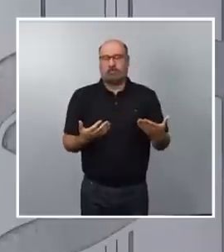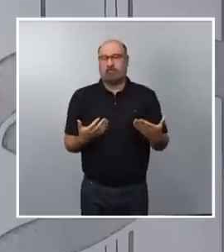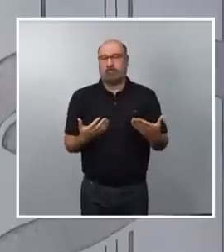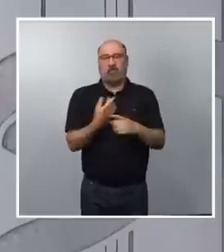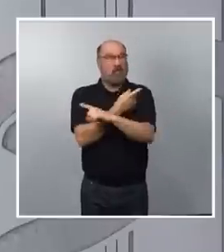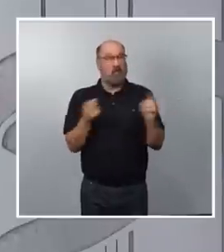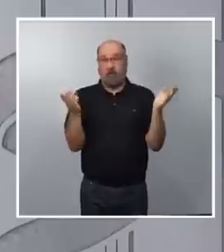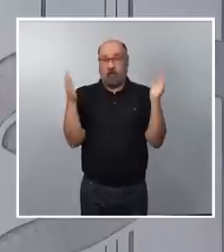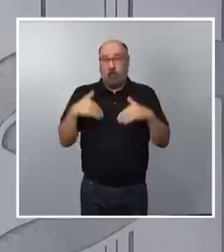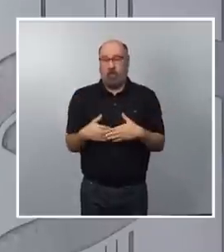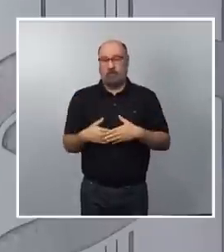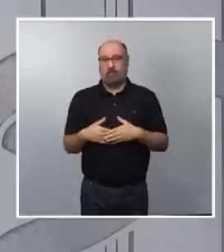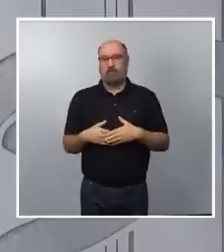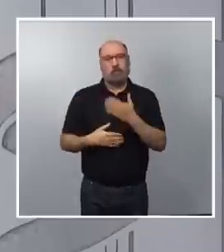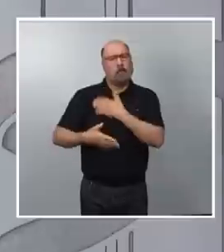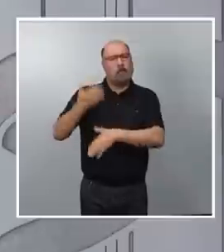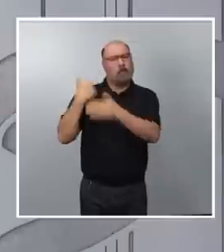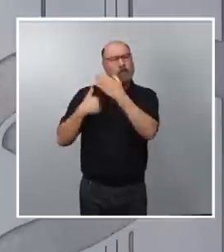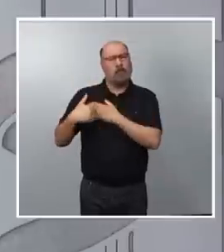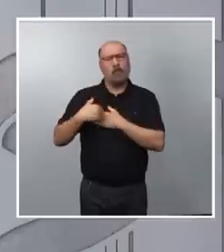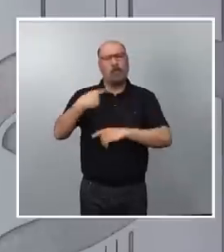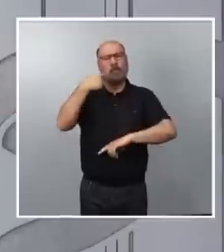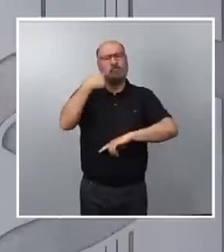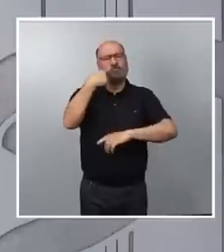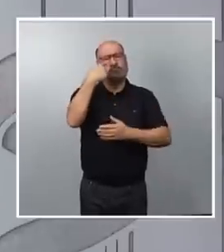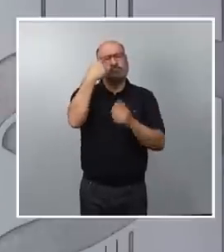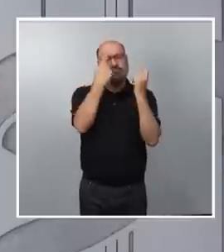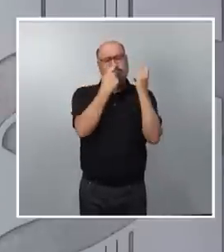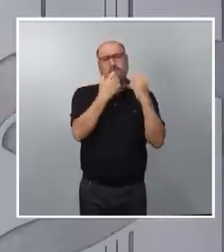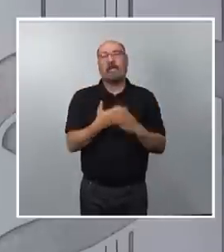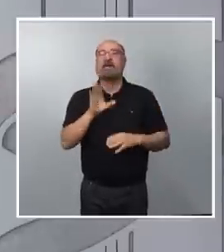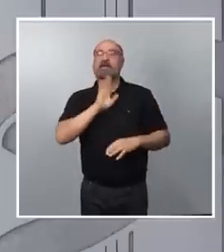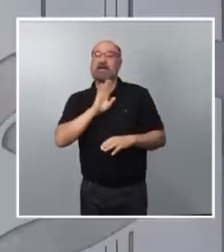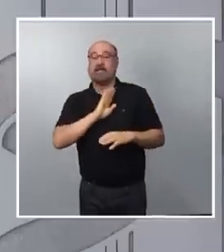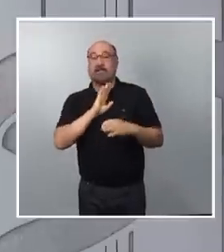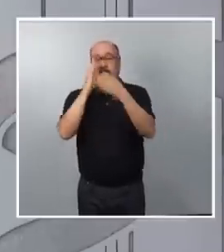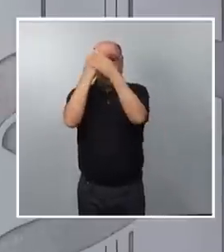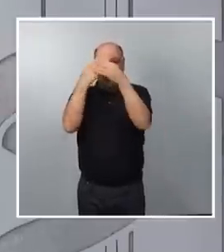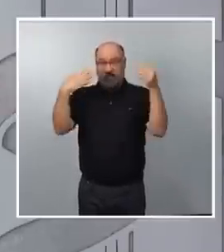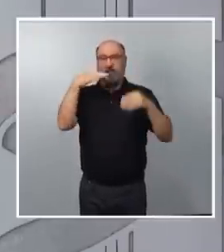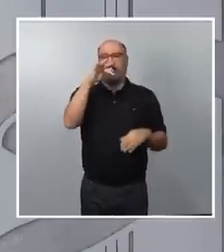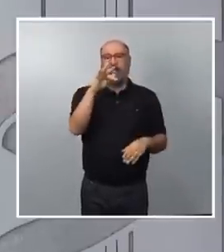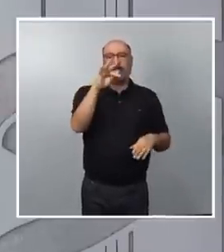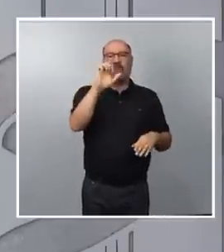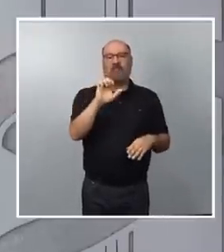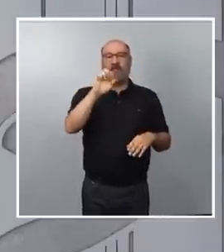Nos enseñaban que el feudalismo era un sistema de